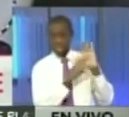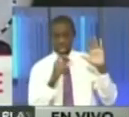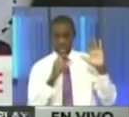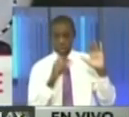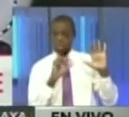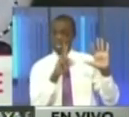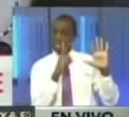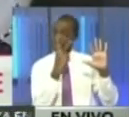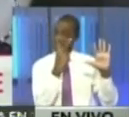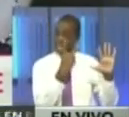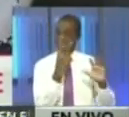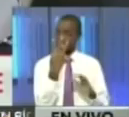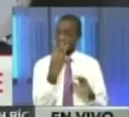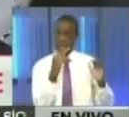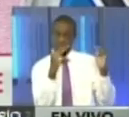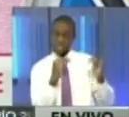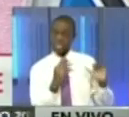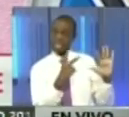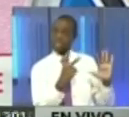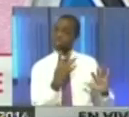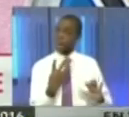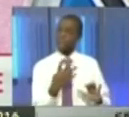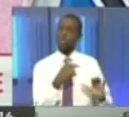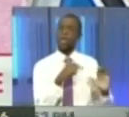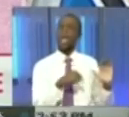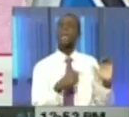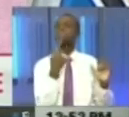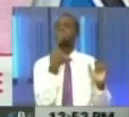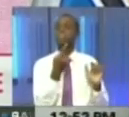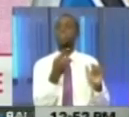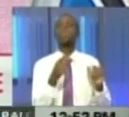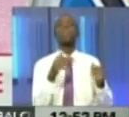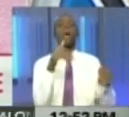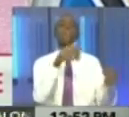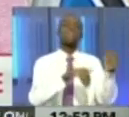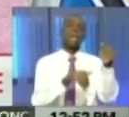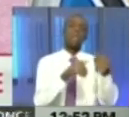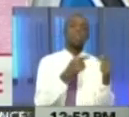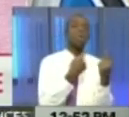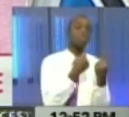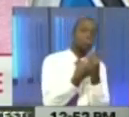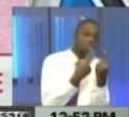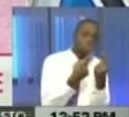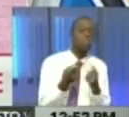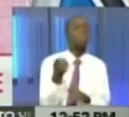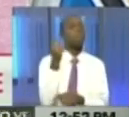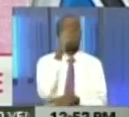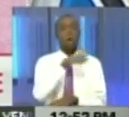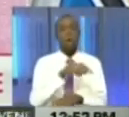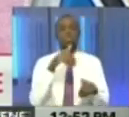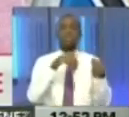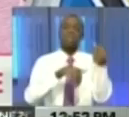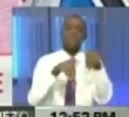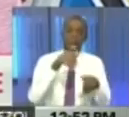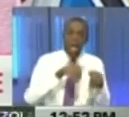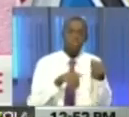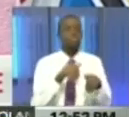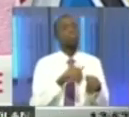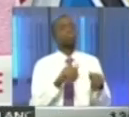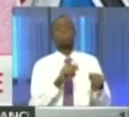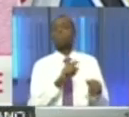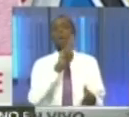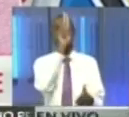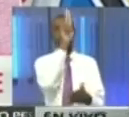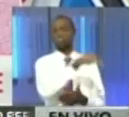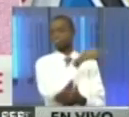73 y 74, en relación al referendo consultivo y el referendo abrogatorio y el aprobatorio, es